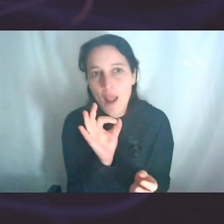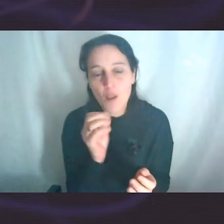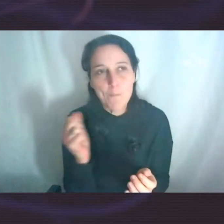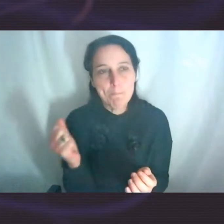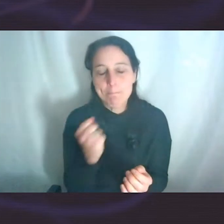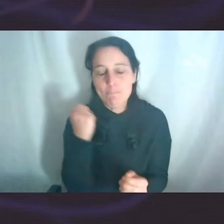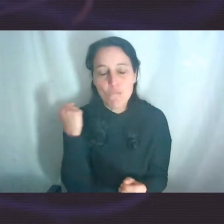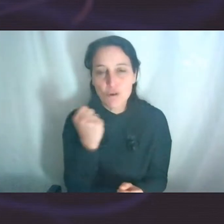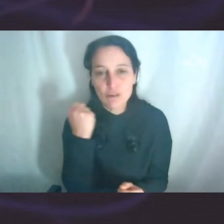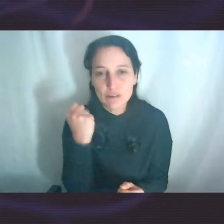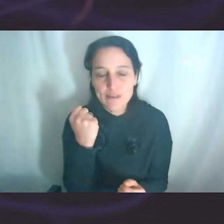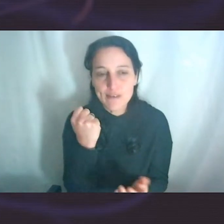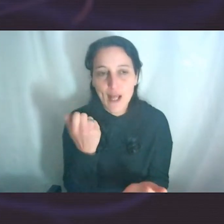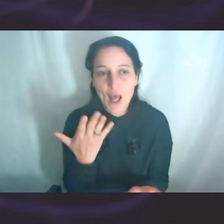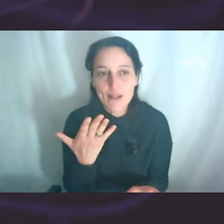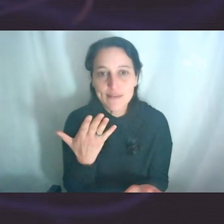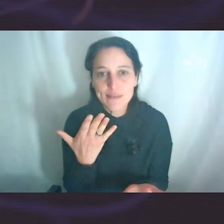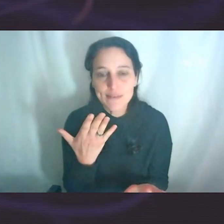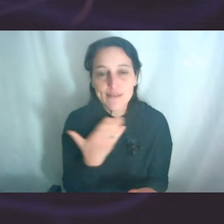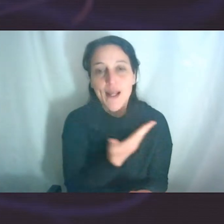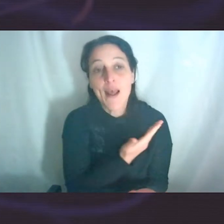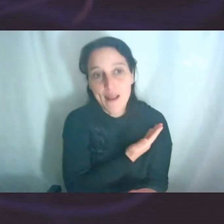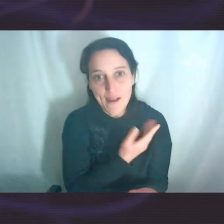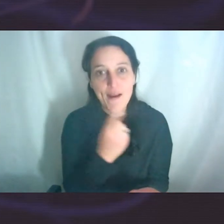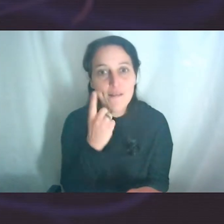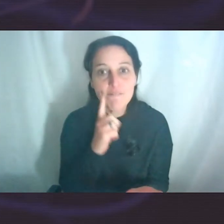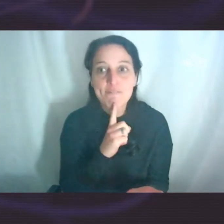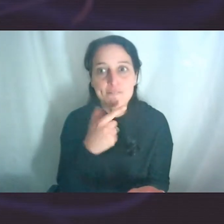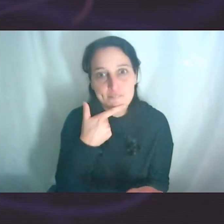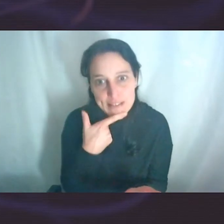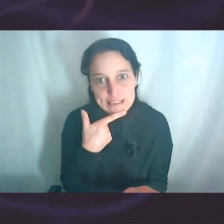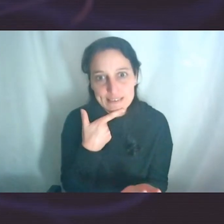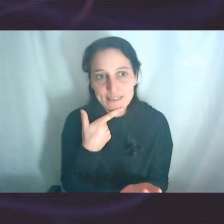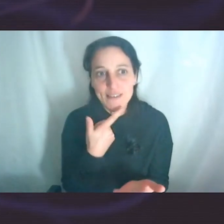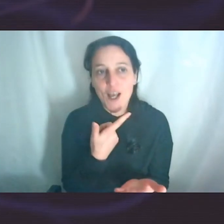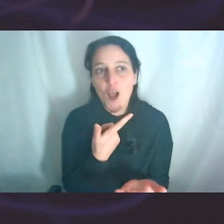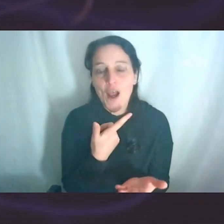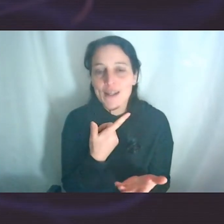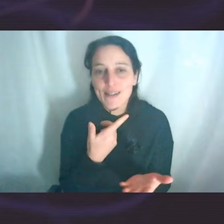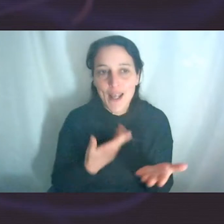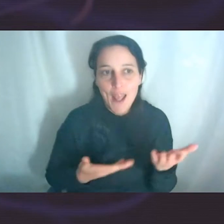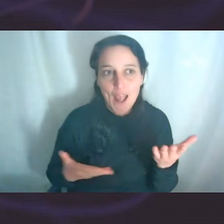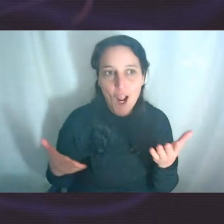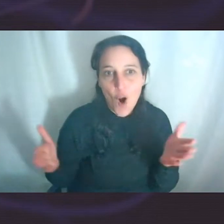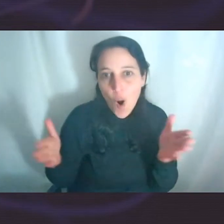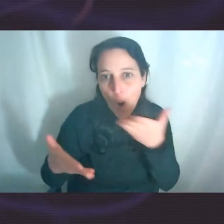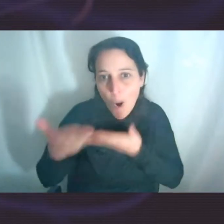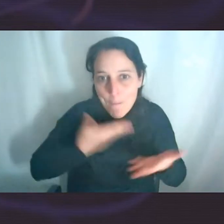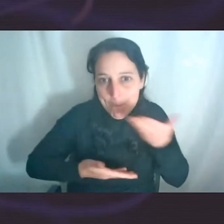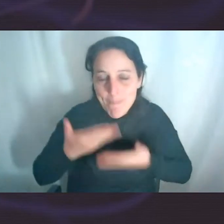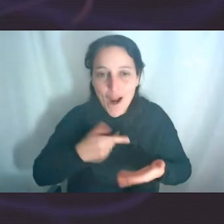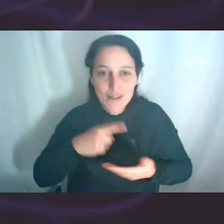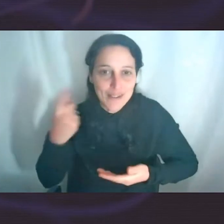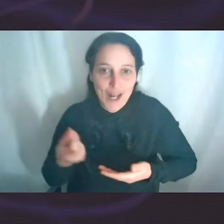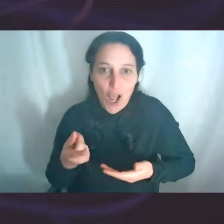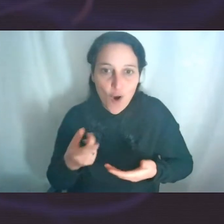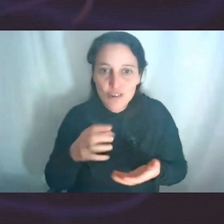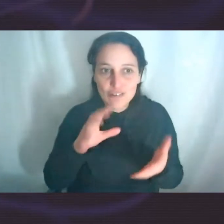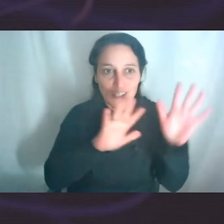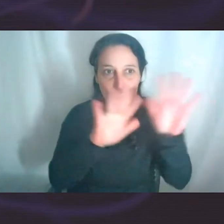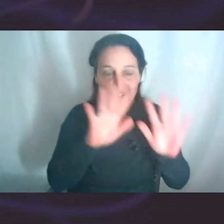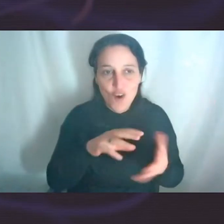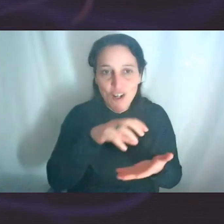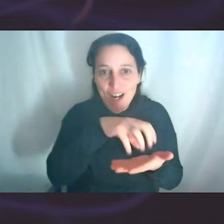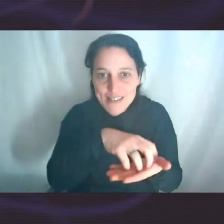y iniciativas como el FITS que celebran otras organizaciones que ponen a la tecnología para la gente,